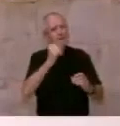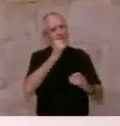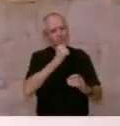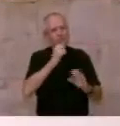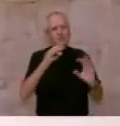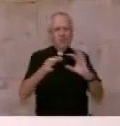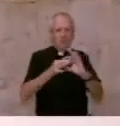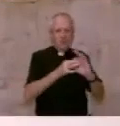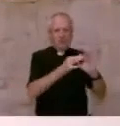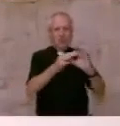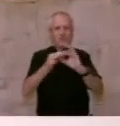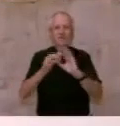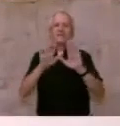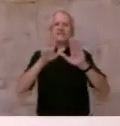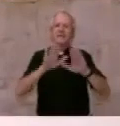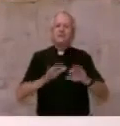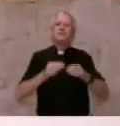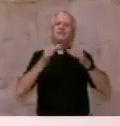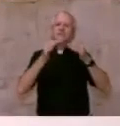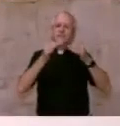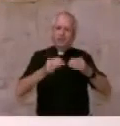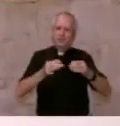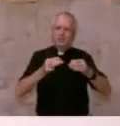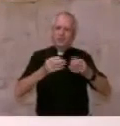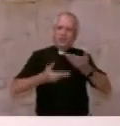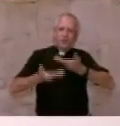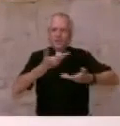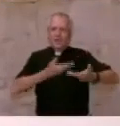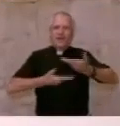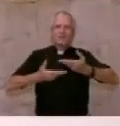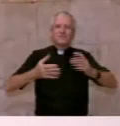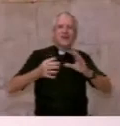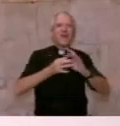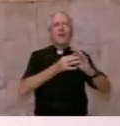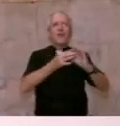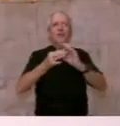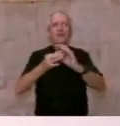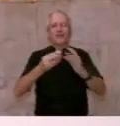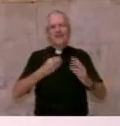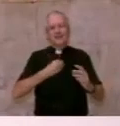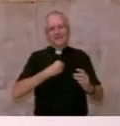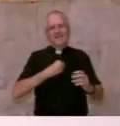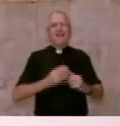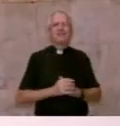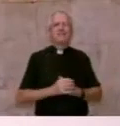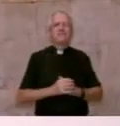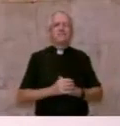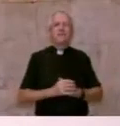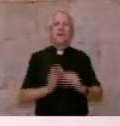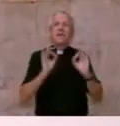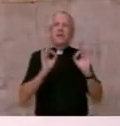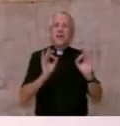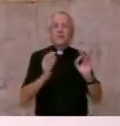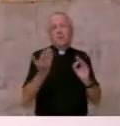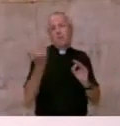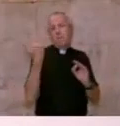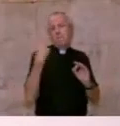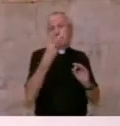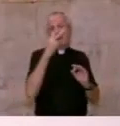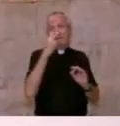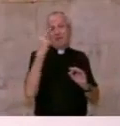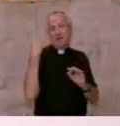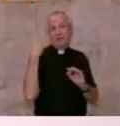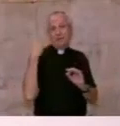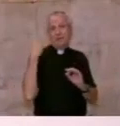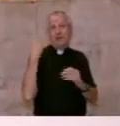de comunión y estamos seguros de que contribuirá a que crezca nuestra comunión eclesial. Y hace un par de años,